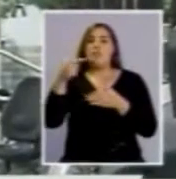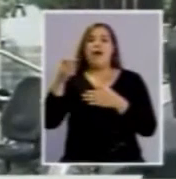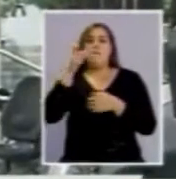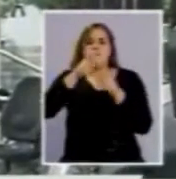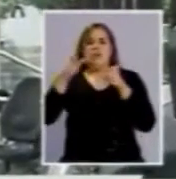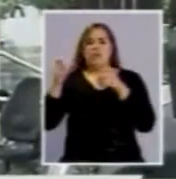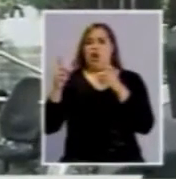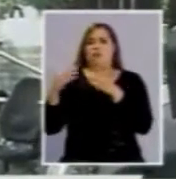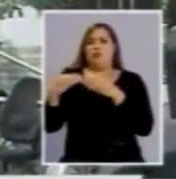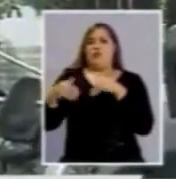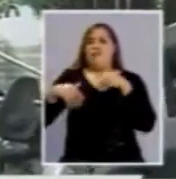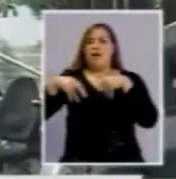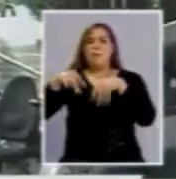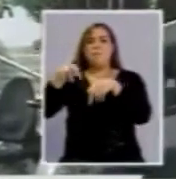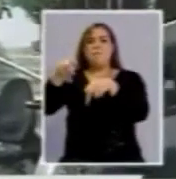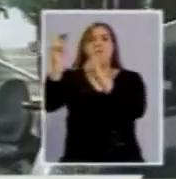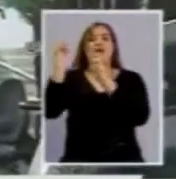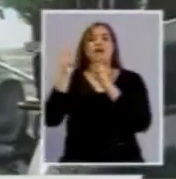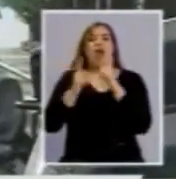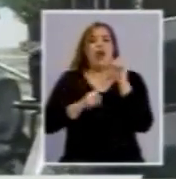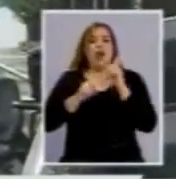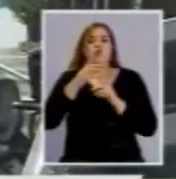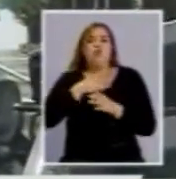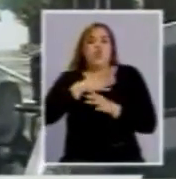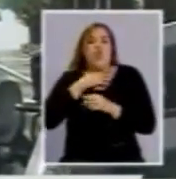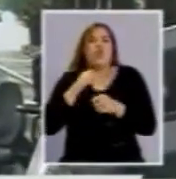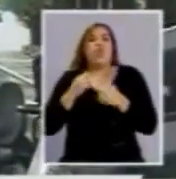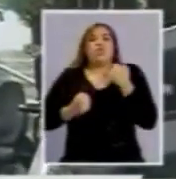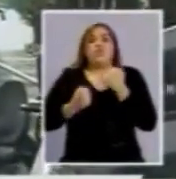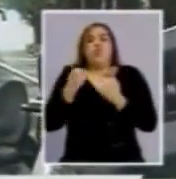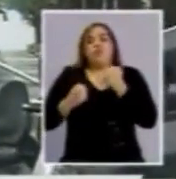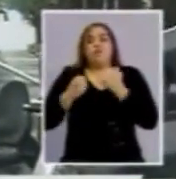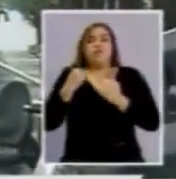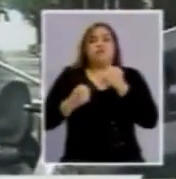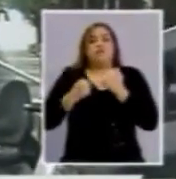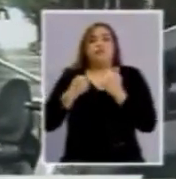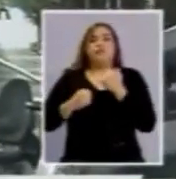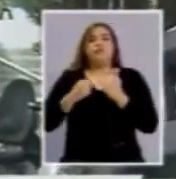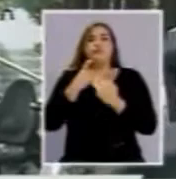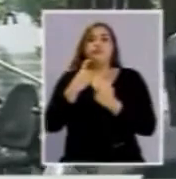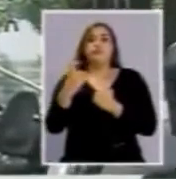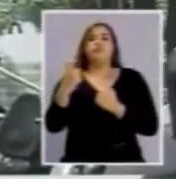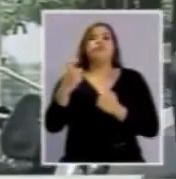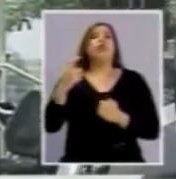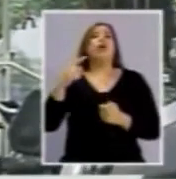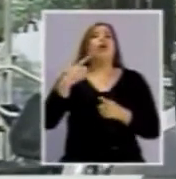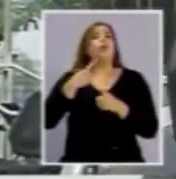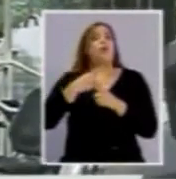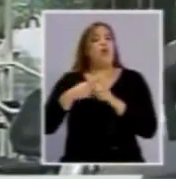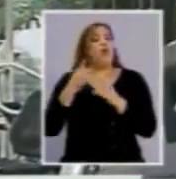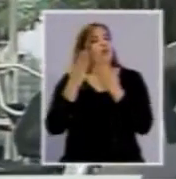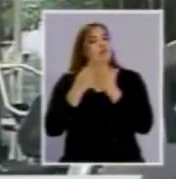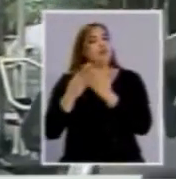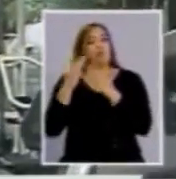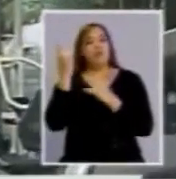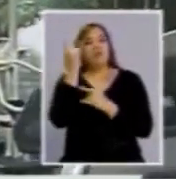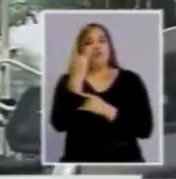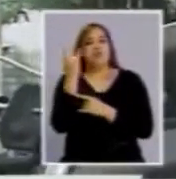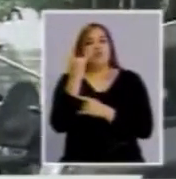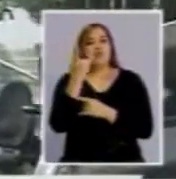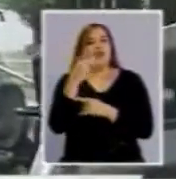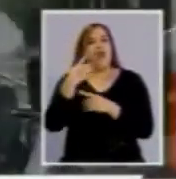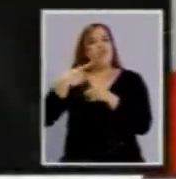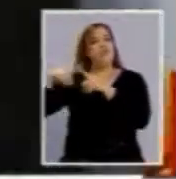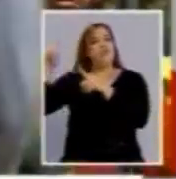gran cantidad de gente que opta por trotar, por salir a correr. Pero un estudio hecho en una universidad de